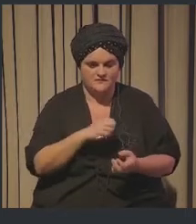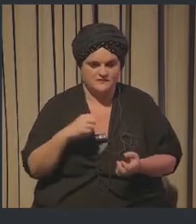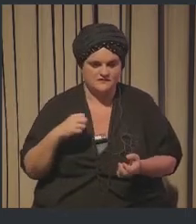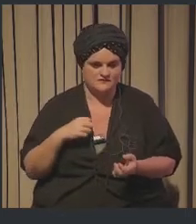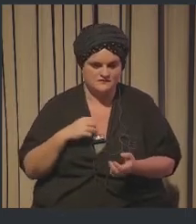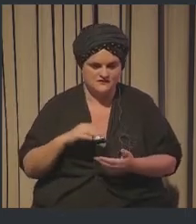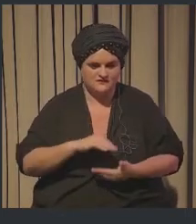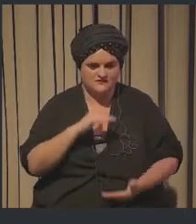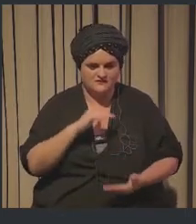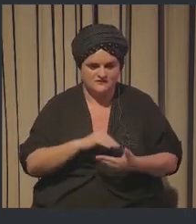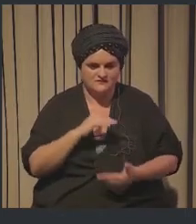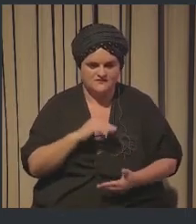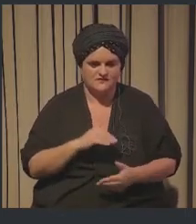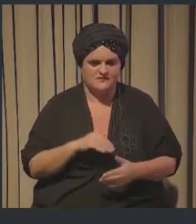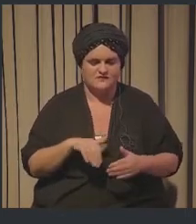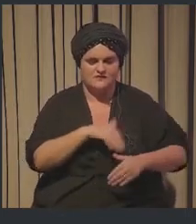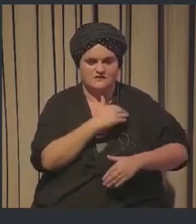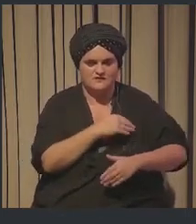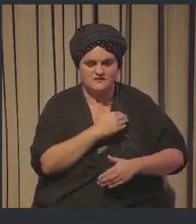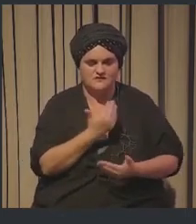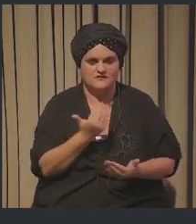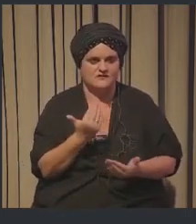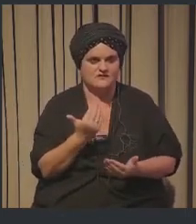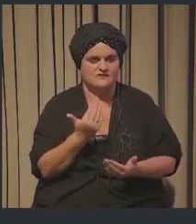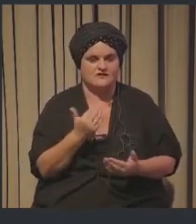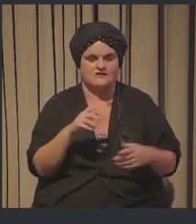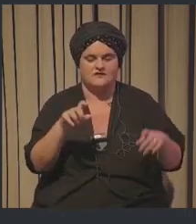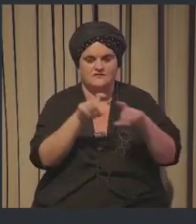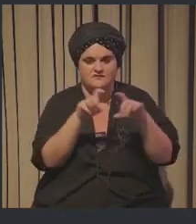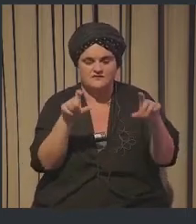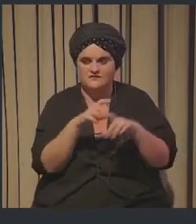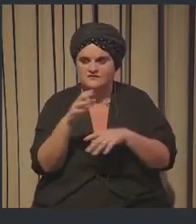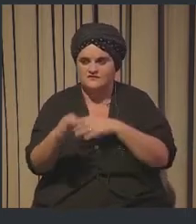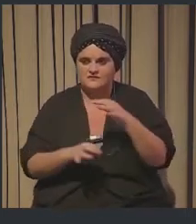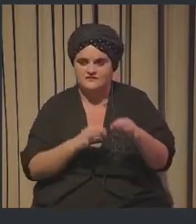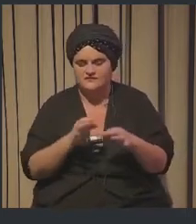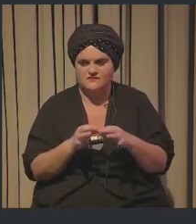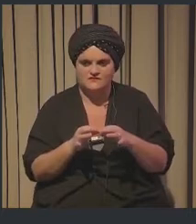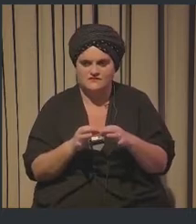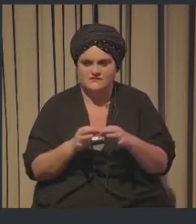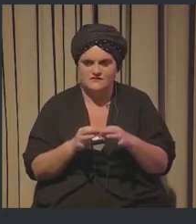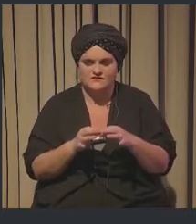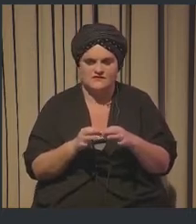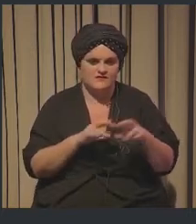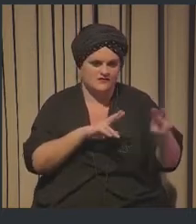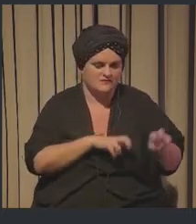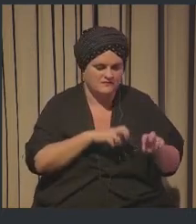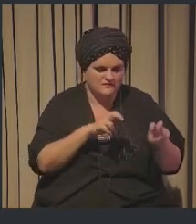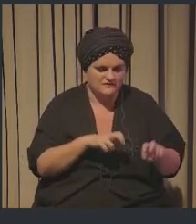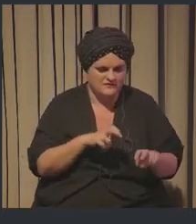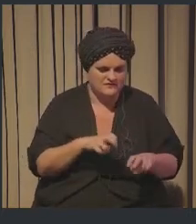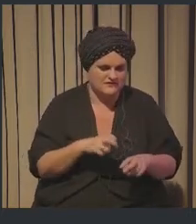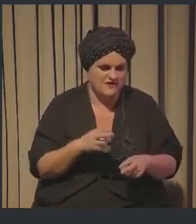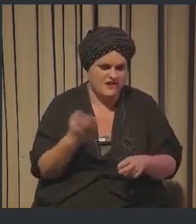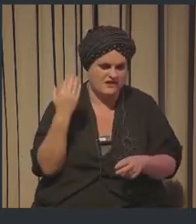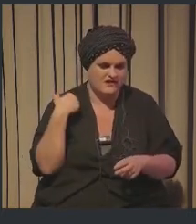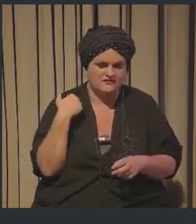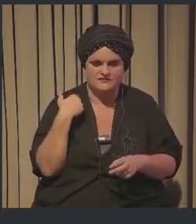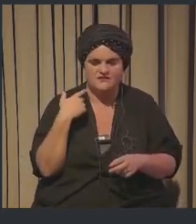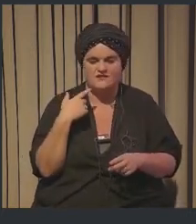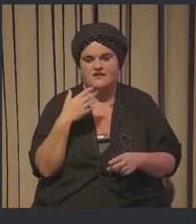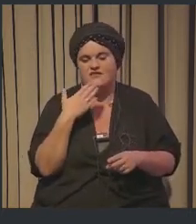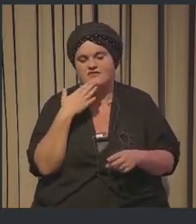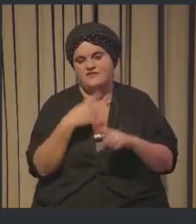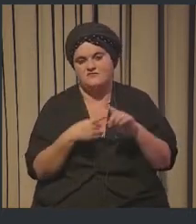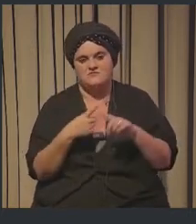sus competencias, en sus carreras, así como las empresas, las organizaciones o lo que sea. Los campesinos no tenían que hacerlo en la Edad Media,